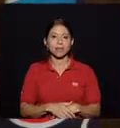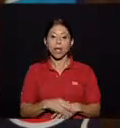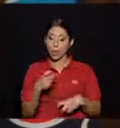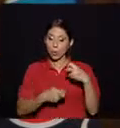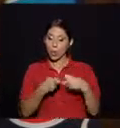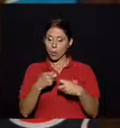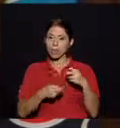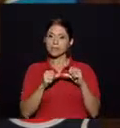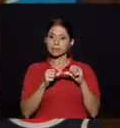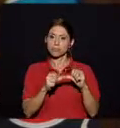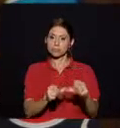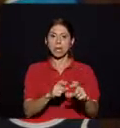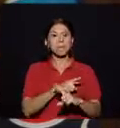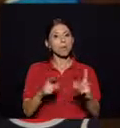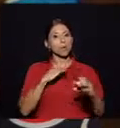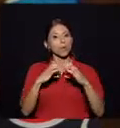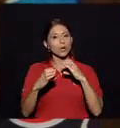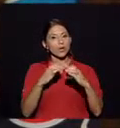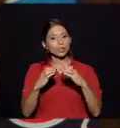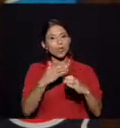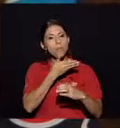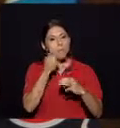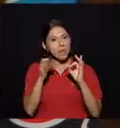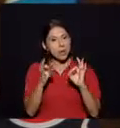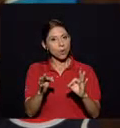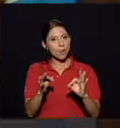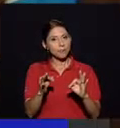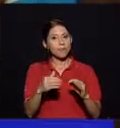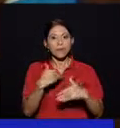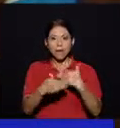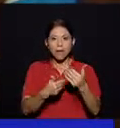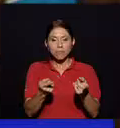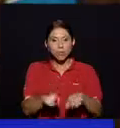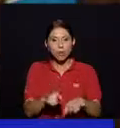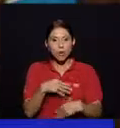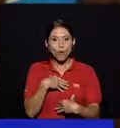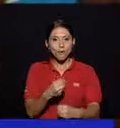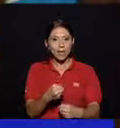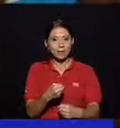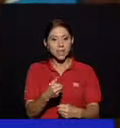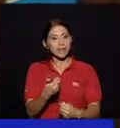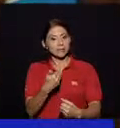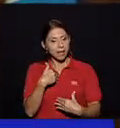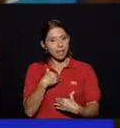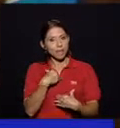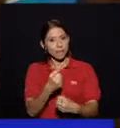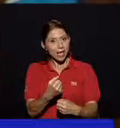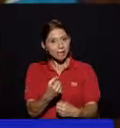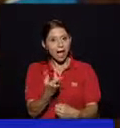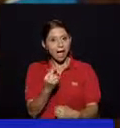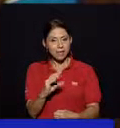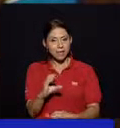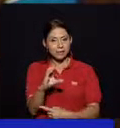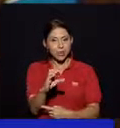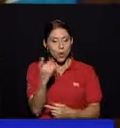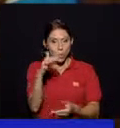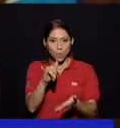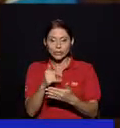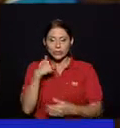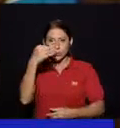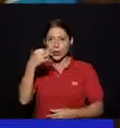Los problemas todavía se mantienen, pero la comunicación mejora y al mejorar la comunicación la confianza mejora y si hay confianza hay inversión y